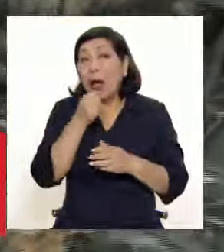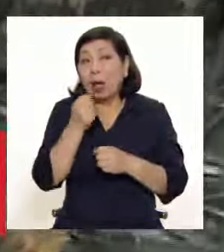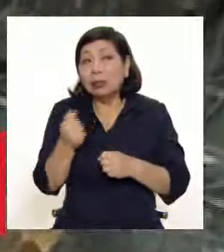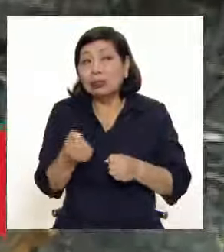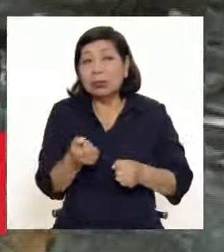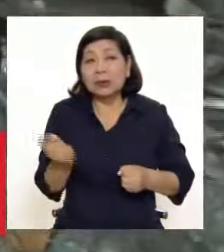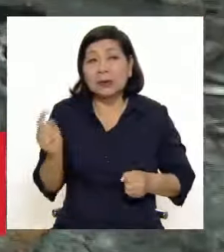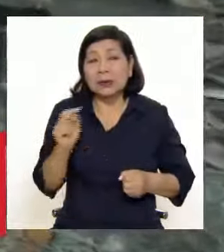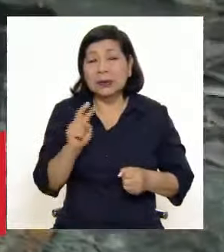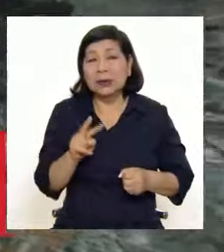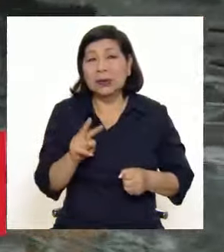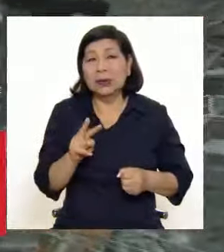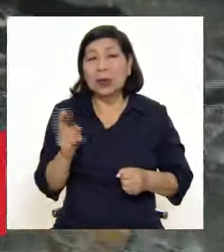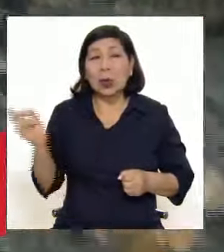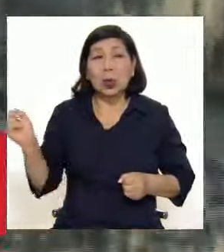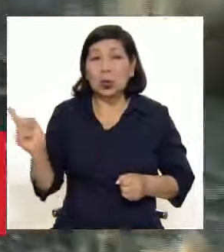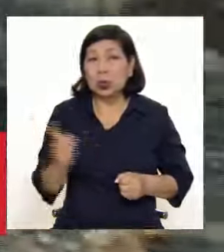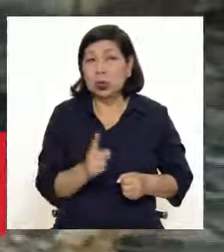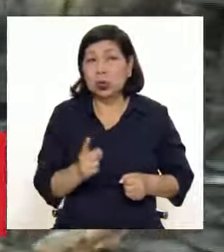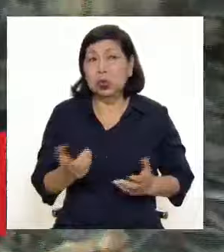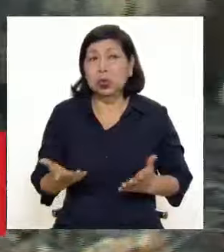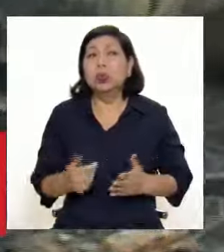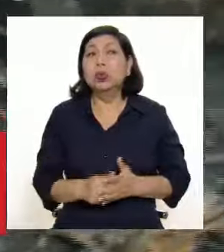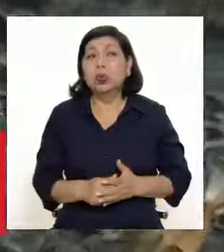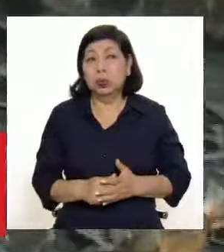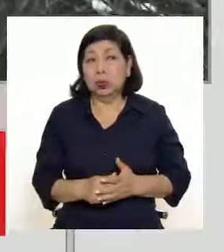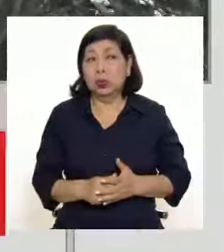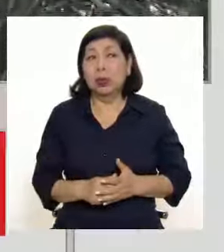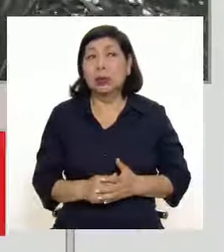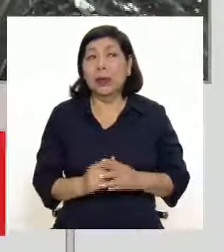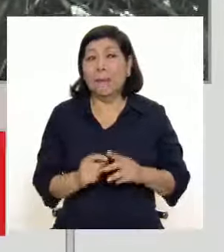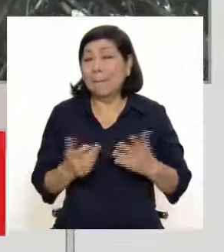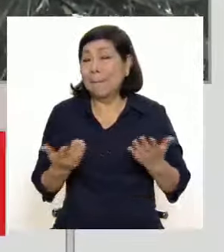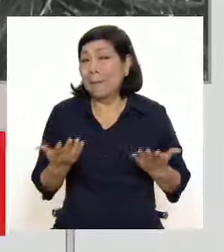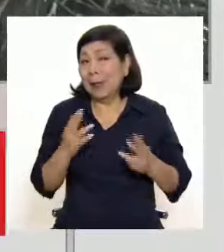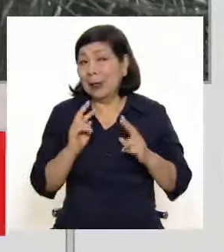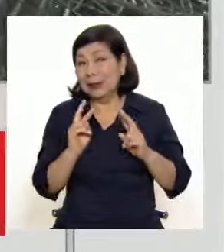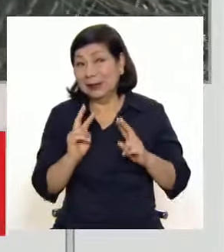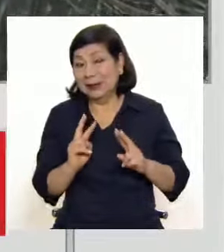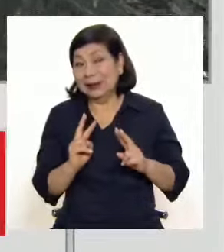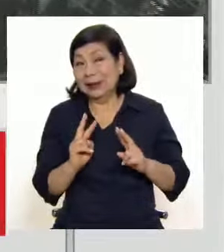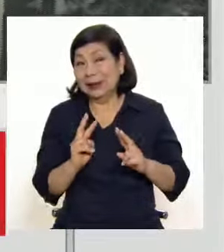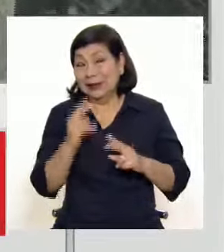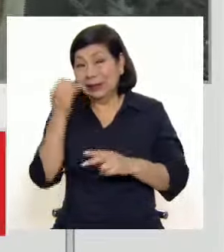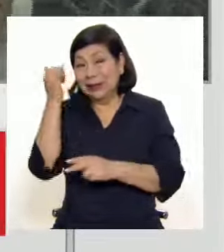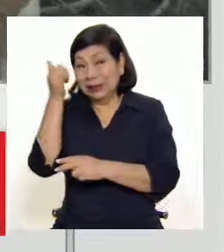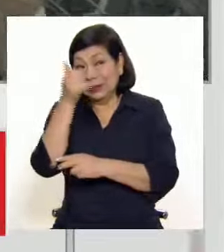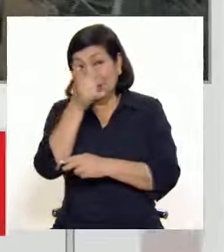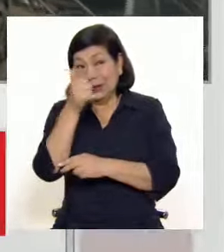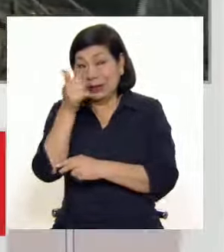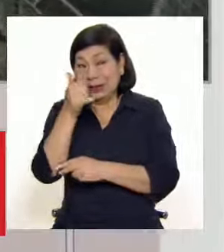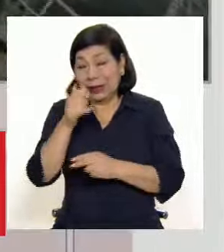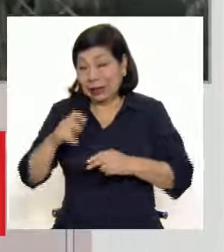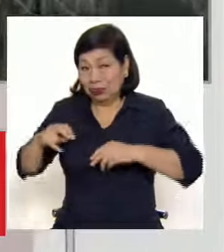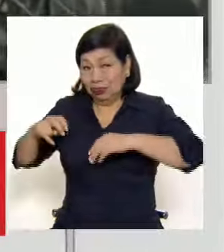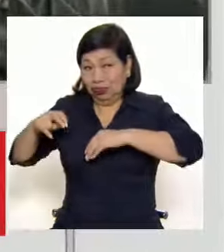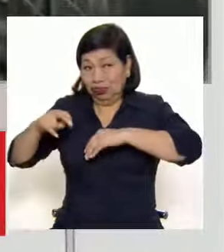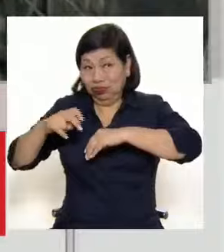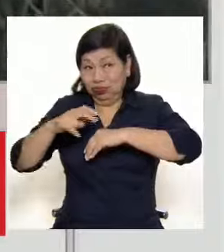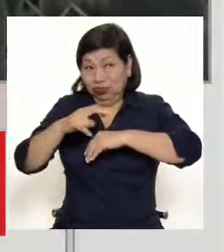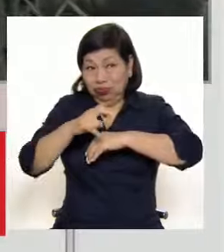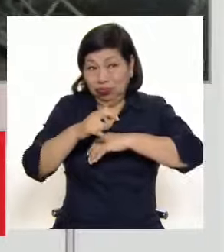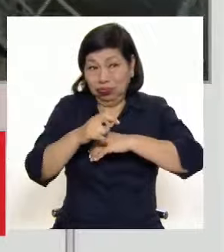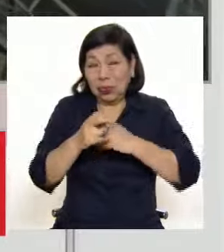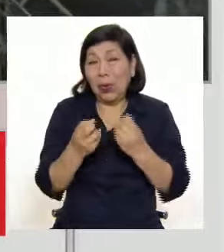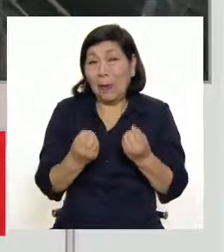y los bomberos han llegado. Sí, de hecho, acá podemos ver en las escaleras cómo